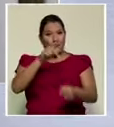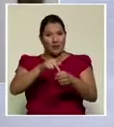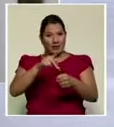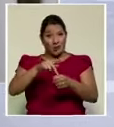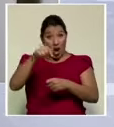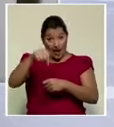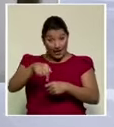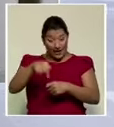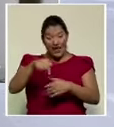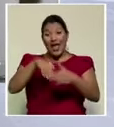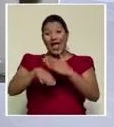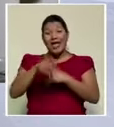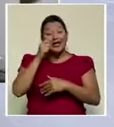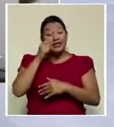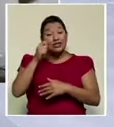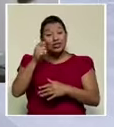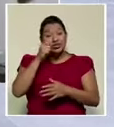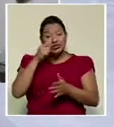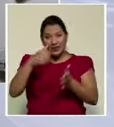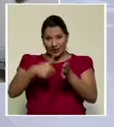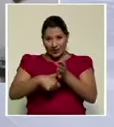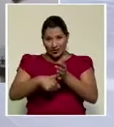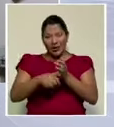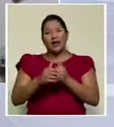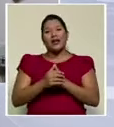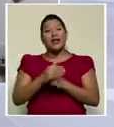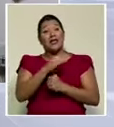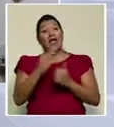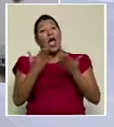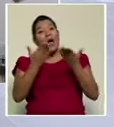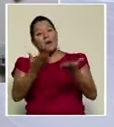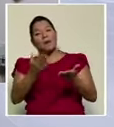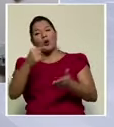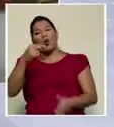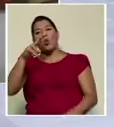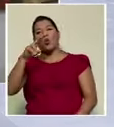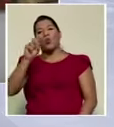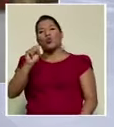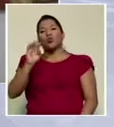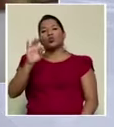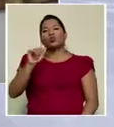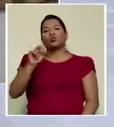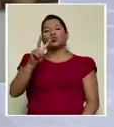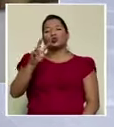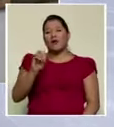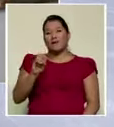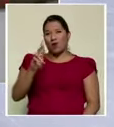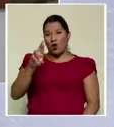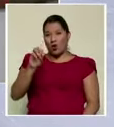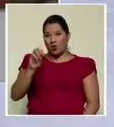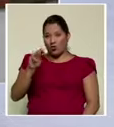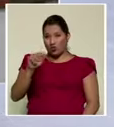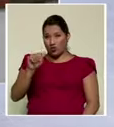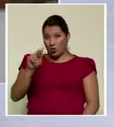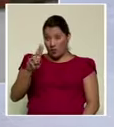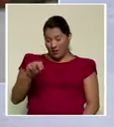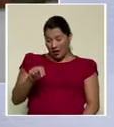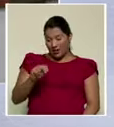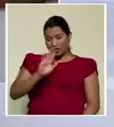y darle el micrófono para un cierre a Gustavo Román, que no quería ponerlo en la